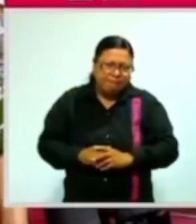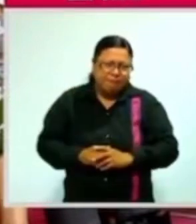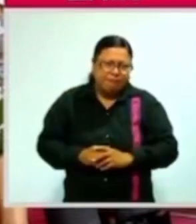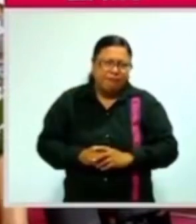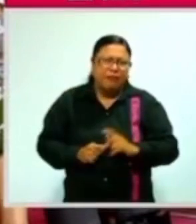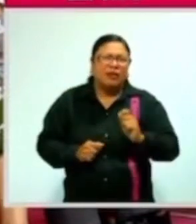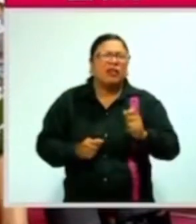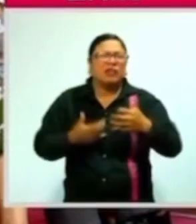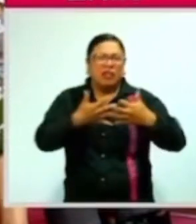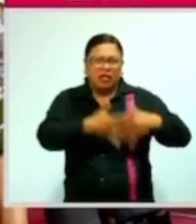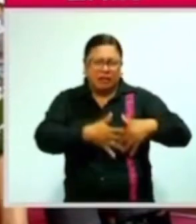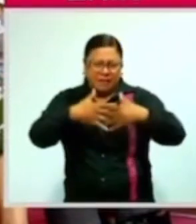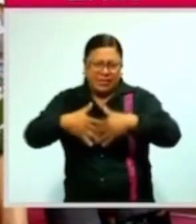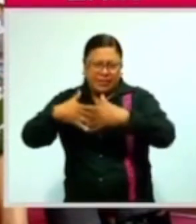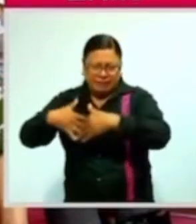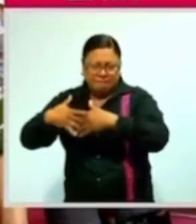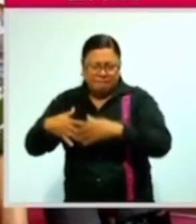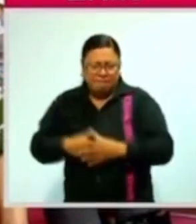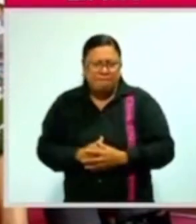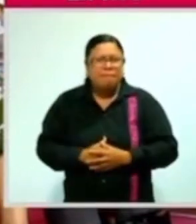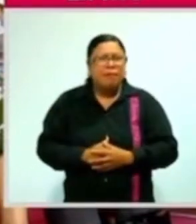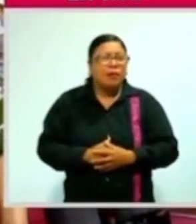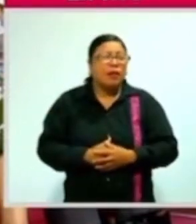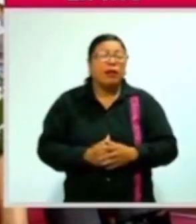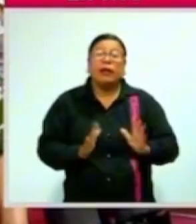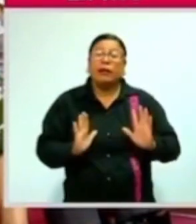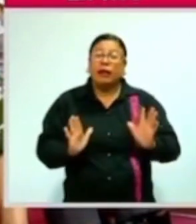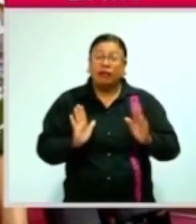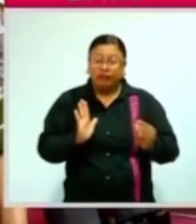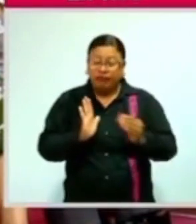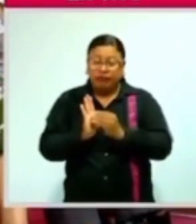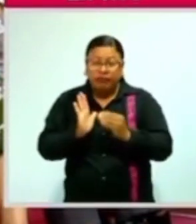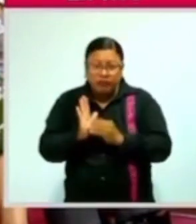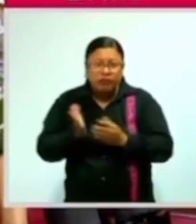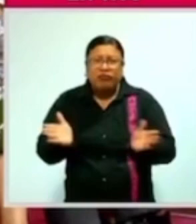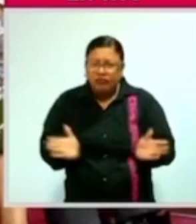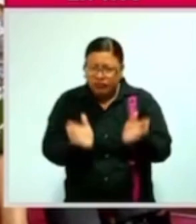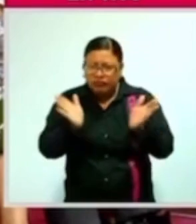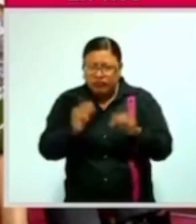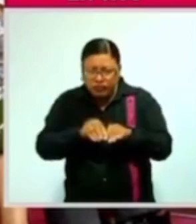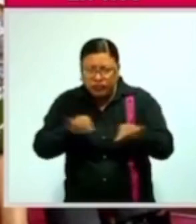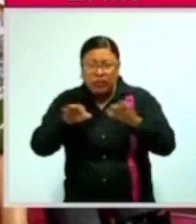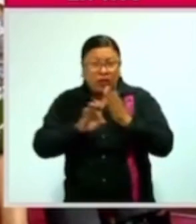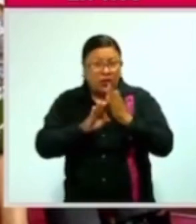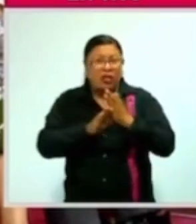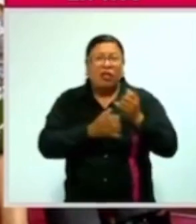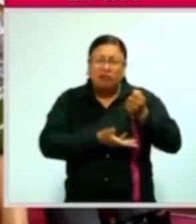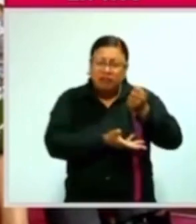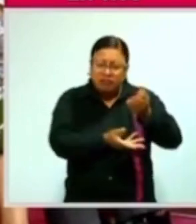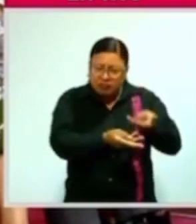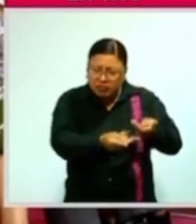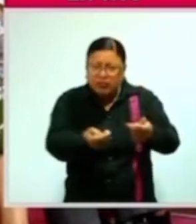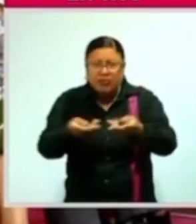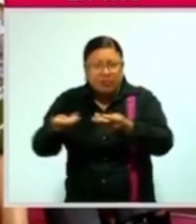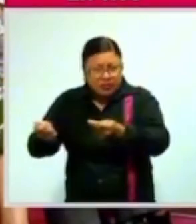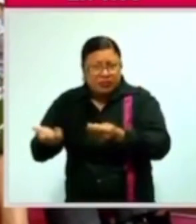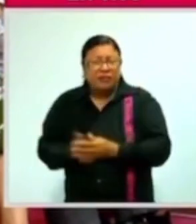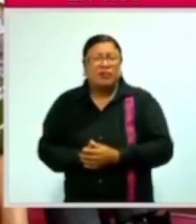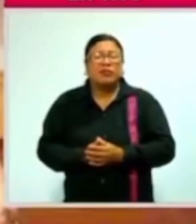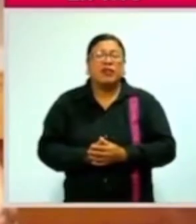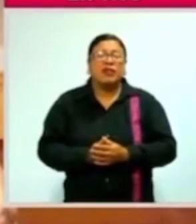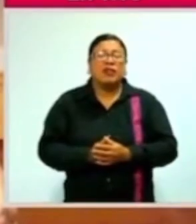los empresarios, pues se constituyó, se está promoviendo y ahora van a invertir. Tenemos a